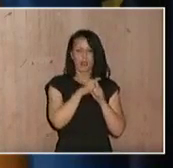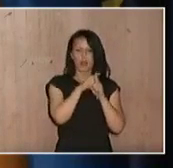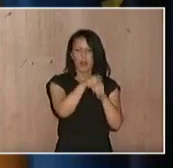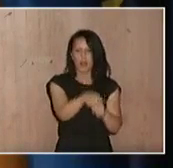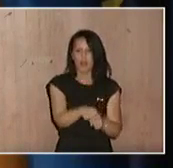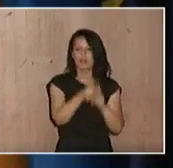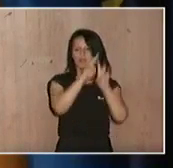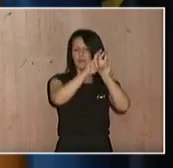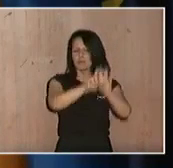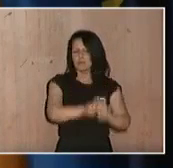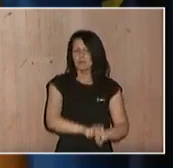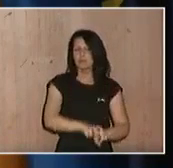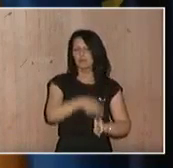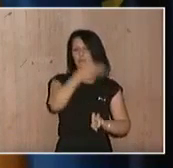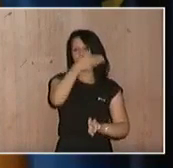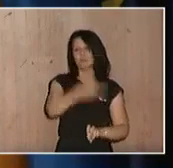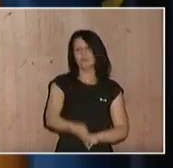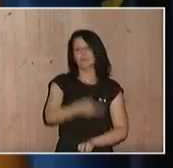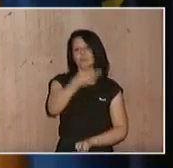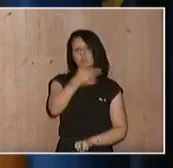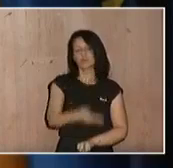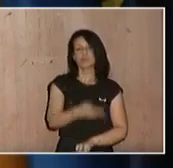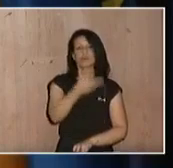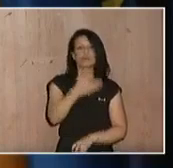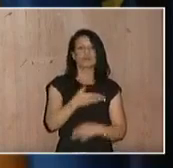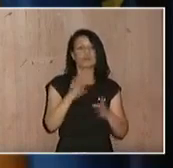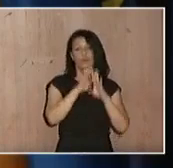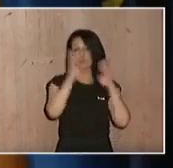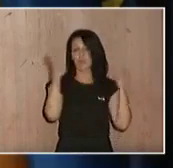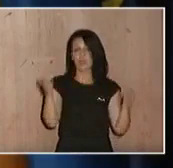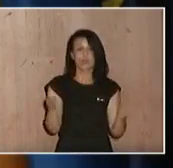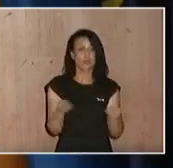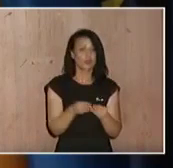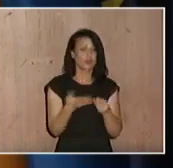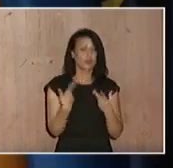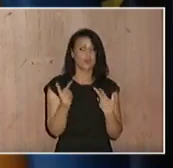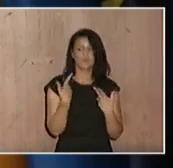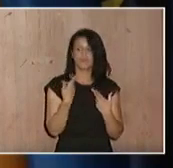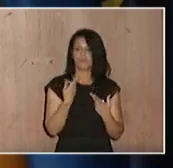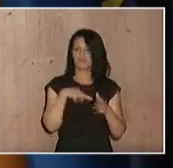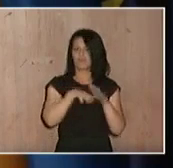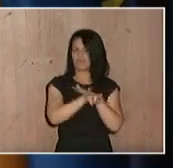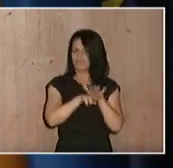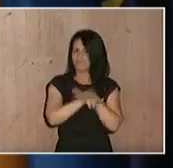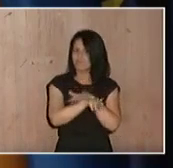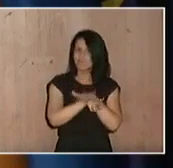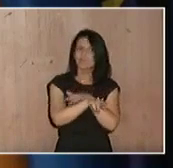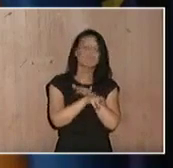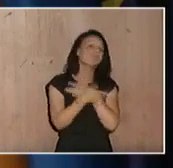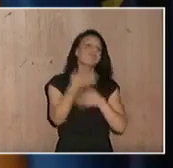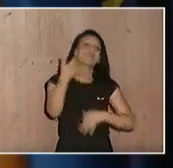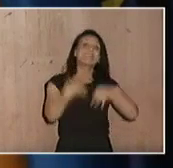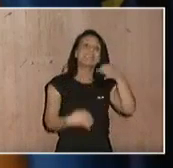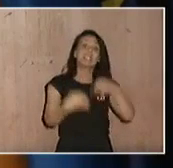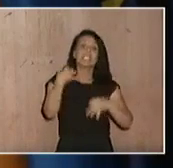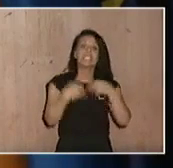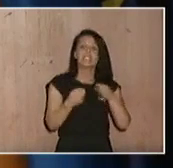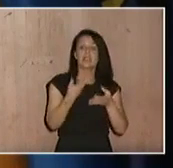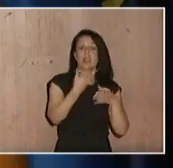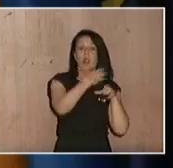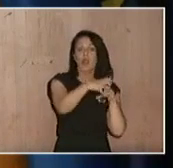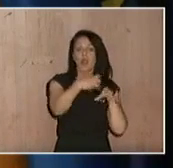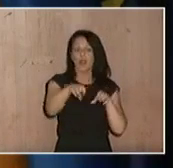investigación tan relevante como es, en definitiva, la asignación de recursos y la justicia